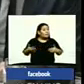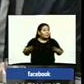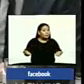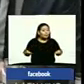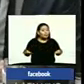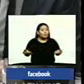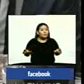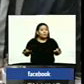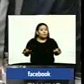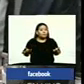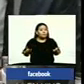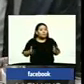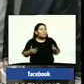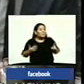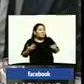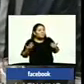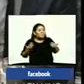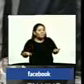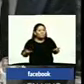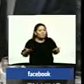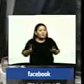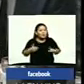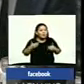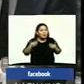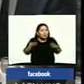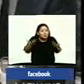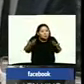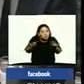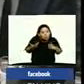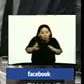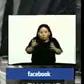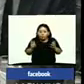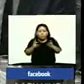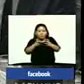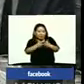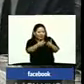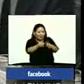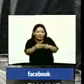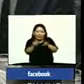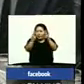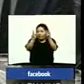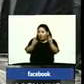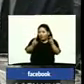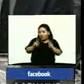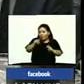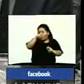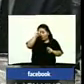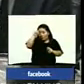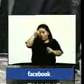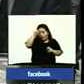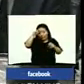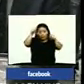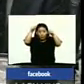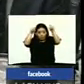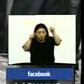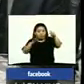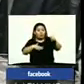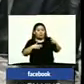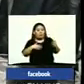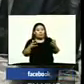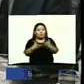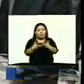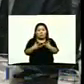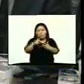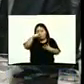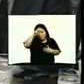una membresía mixta de distintos aspectos del trabajo de Naciones Unidas. Tenemos a colegas del